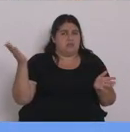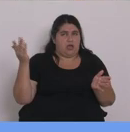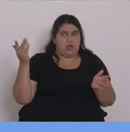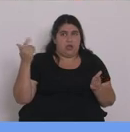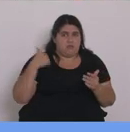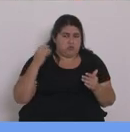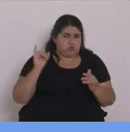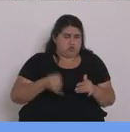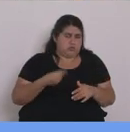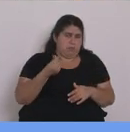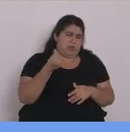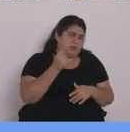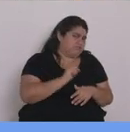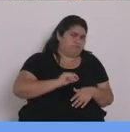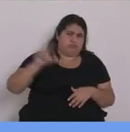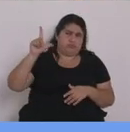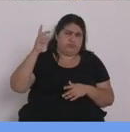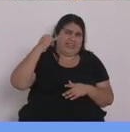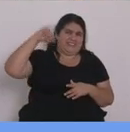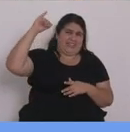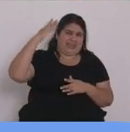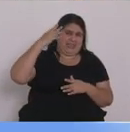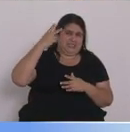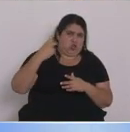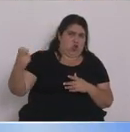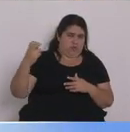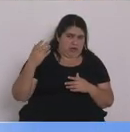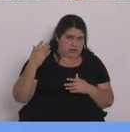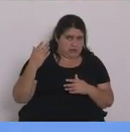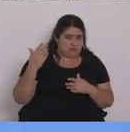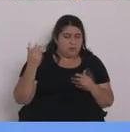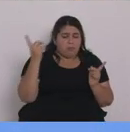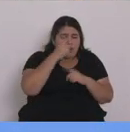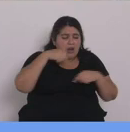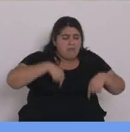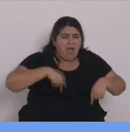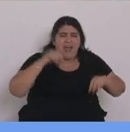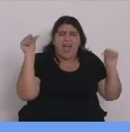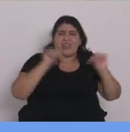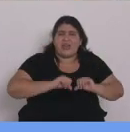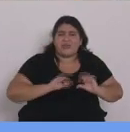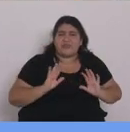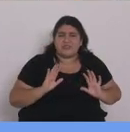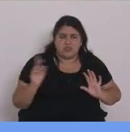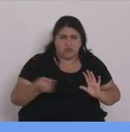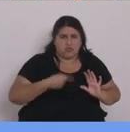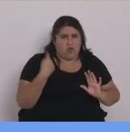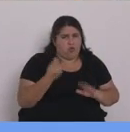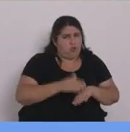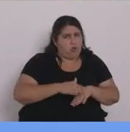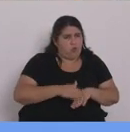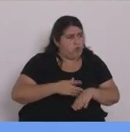cabeza 4 o 5 veces más. Entonces, seamos coherentes. El problema nuestro es el déficit. Todos hemos sido culpables por el